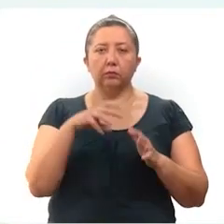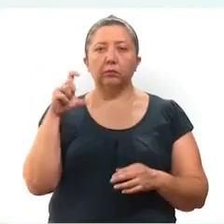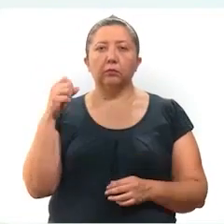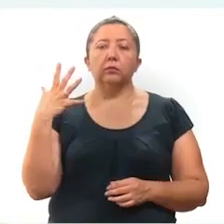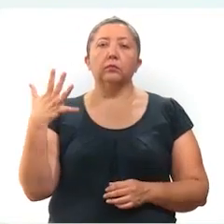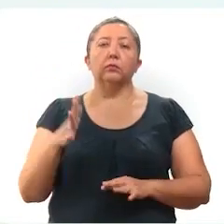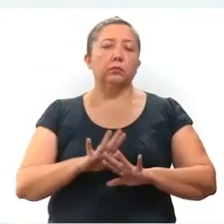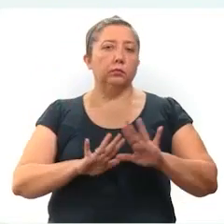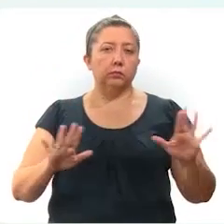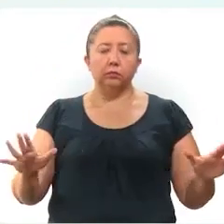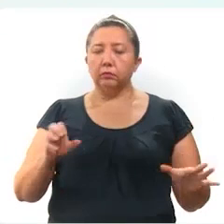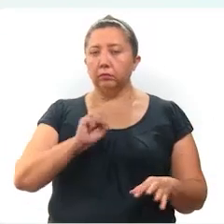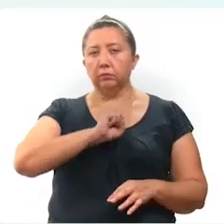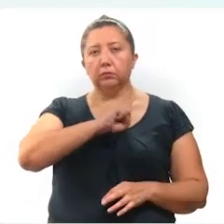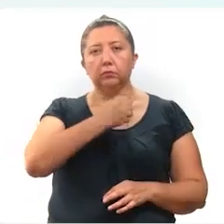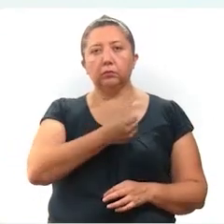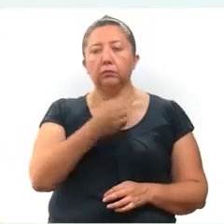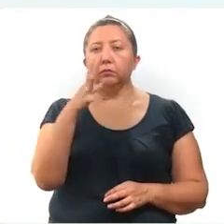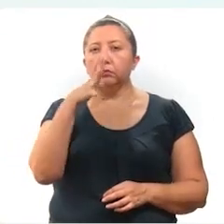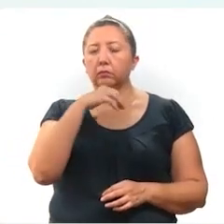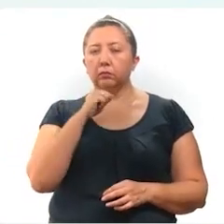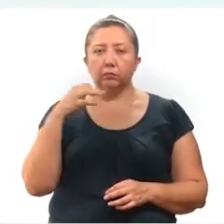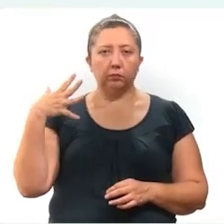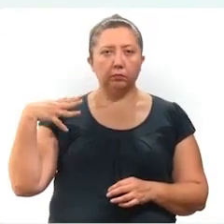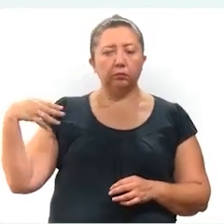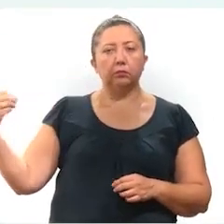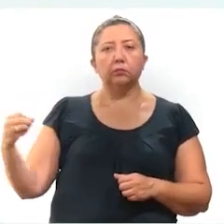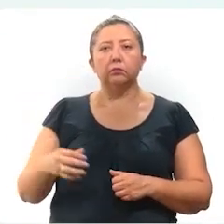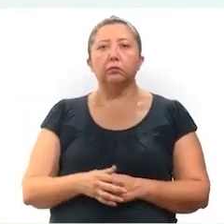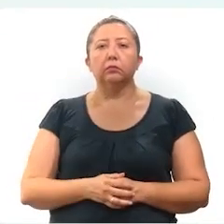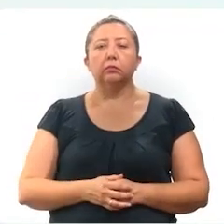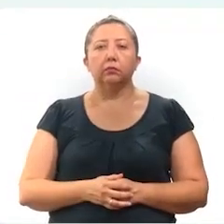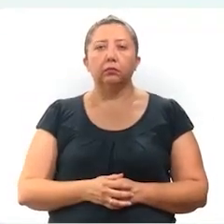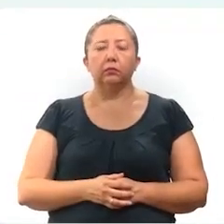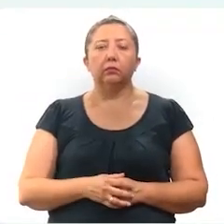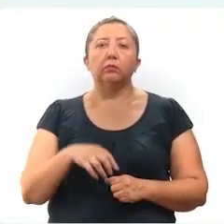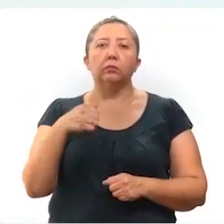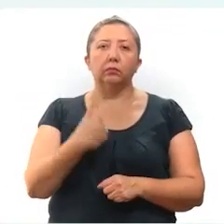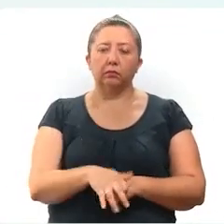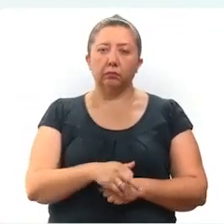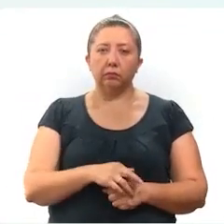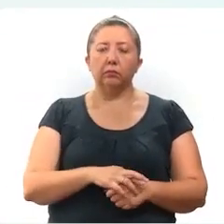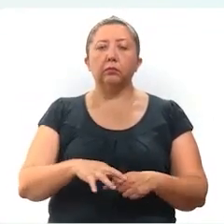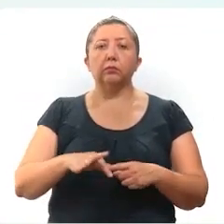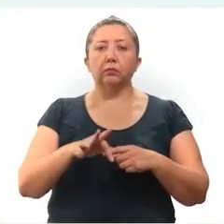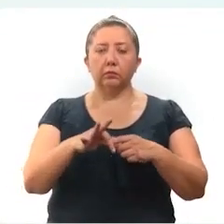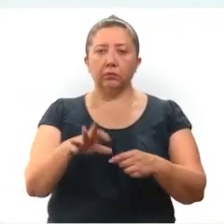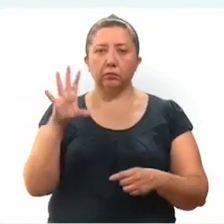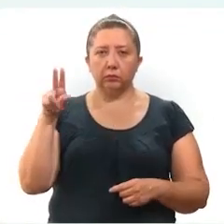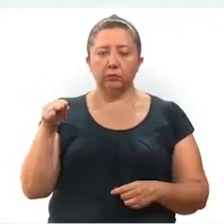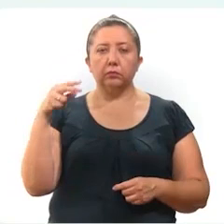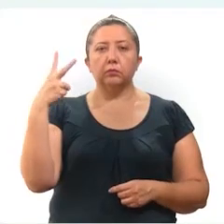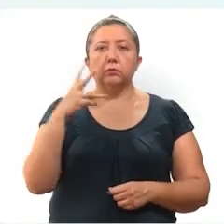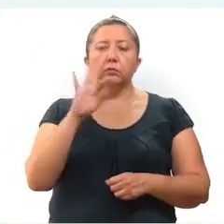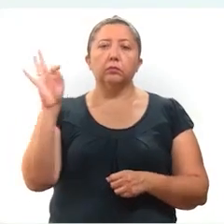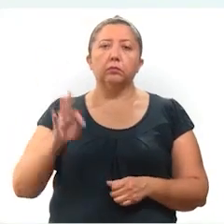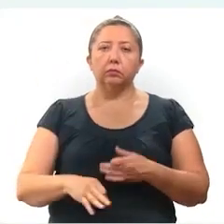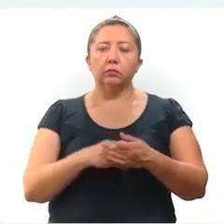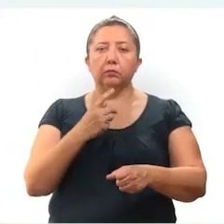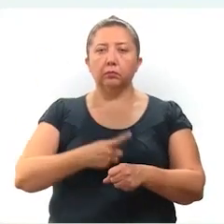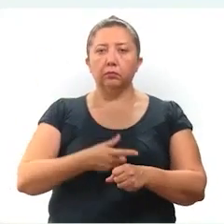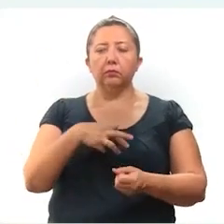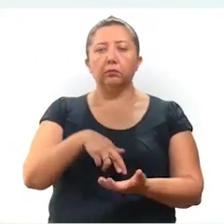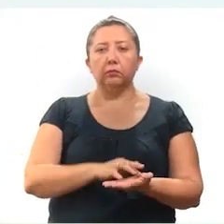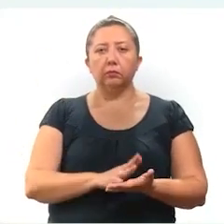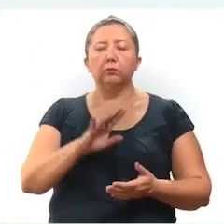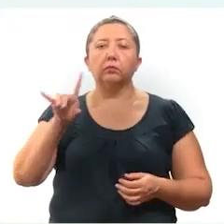83.025 pacientes ya se recuperaron, no presentan síntomas ni pueden contagiar. Esta cifra representa el 82% del total